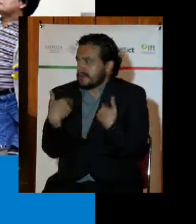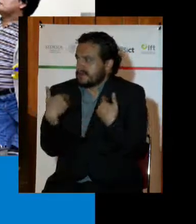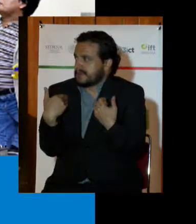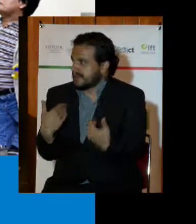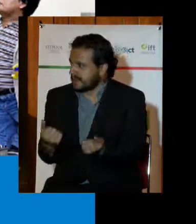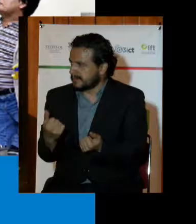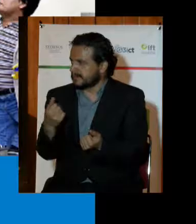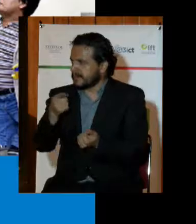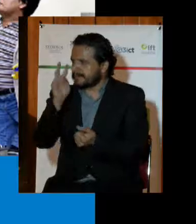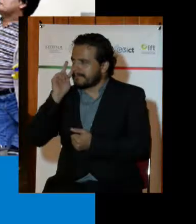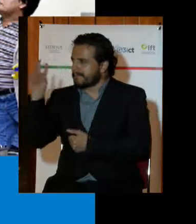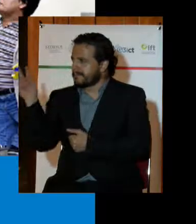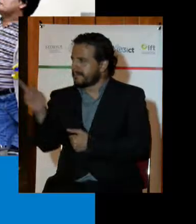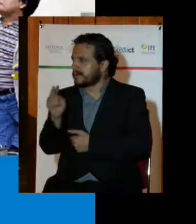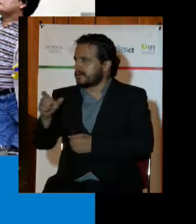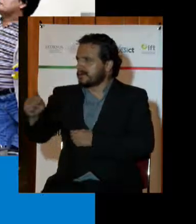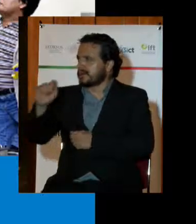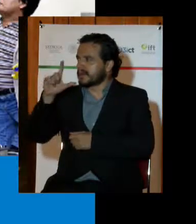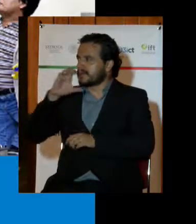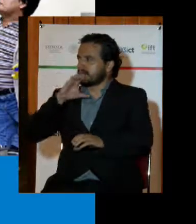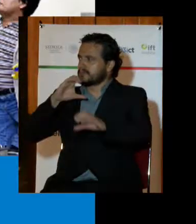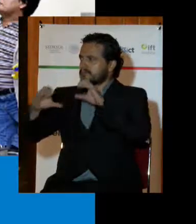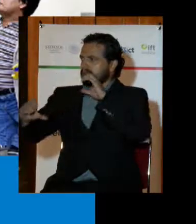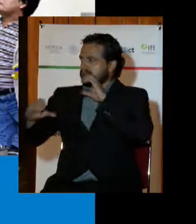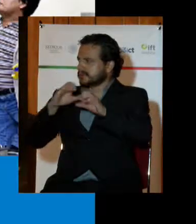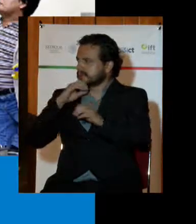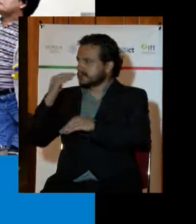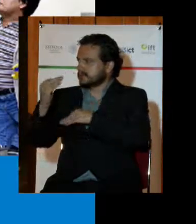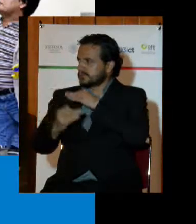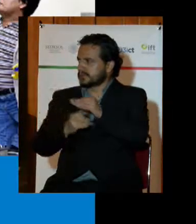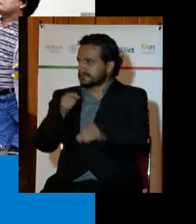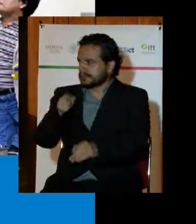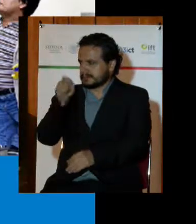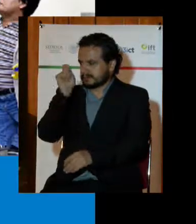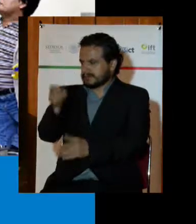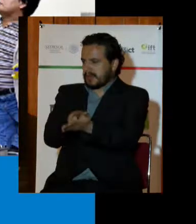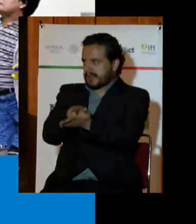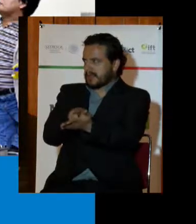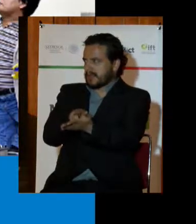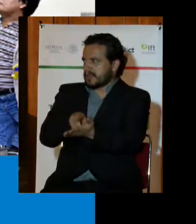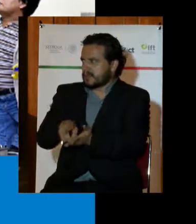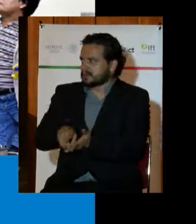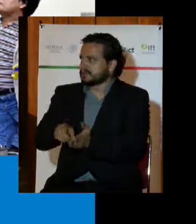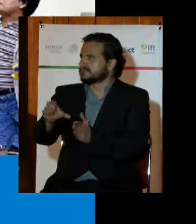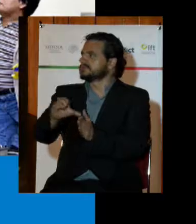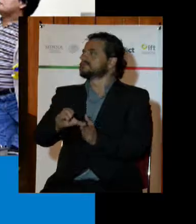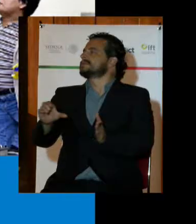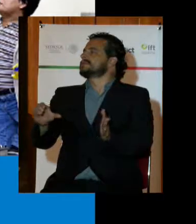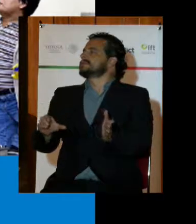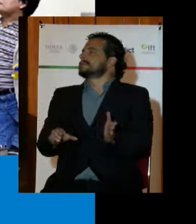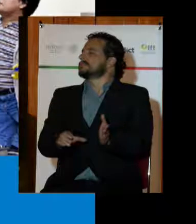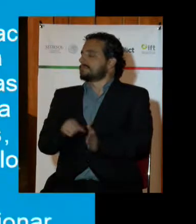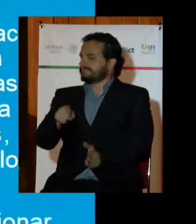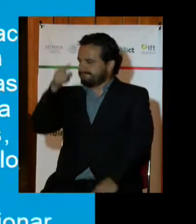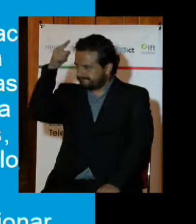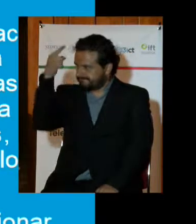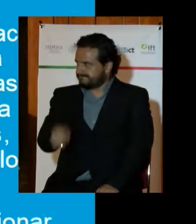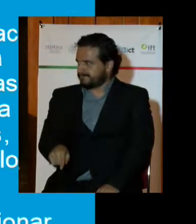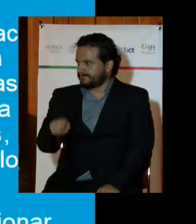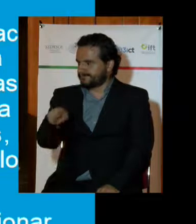Es un derecho constitucional y es una realidad que las telecomunicaciones ayudan a todo mundo. Siguiente slide, por